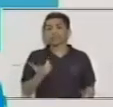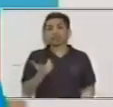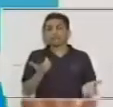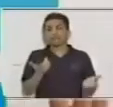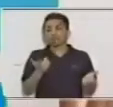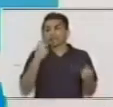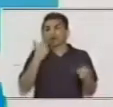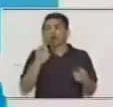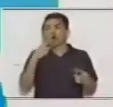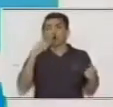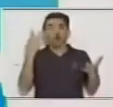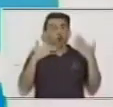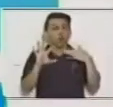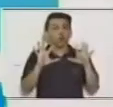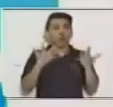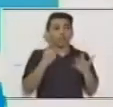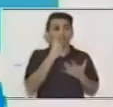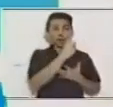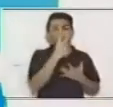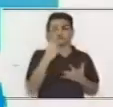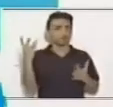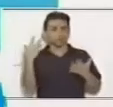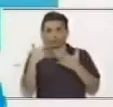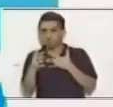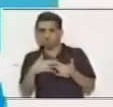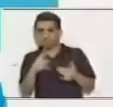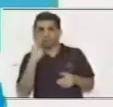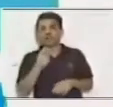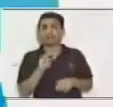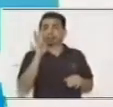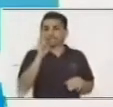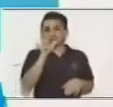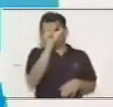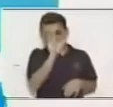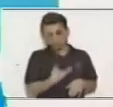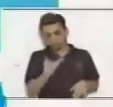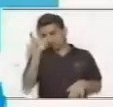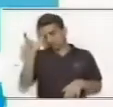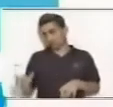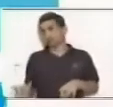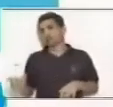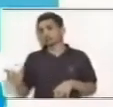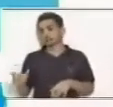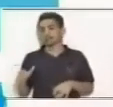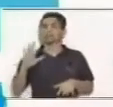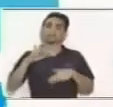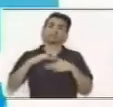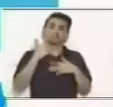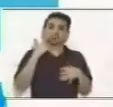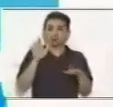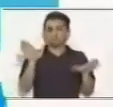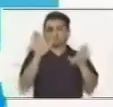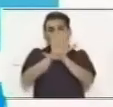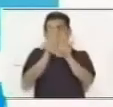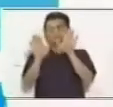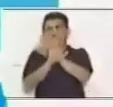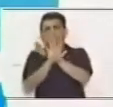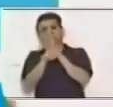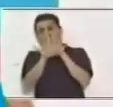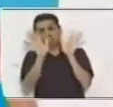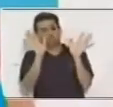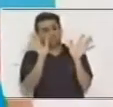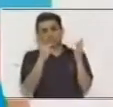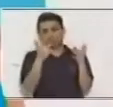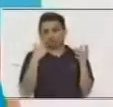tres divisiones. Si quieren lo cambiamos. Si quieren que combine más el amarillo con el